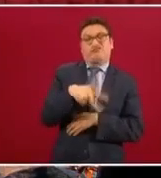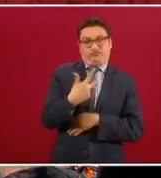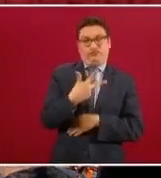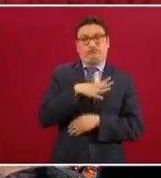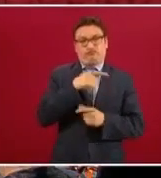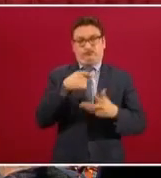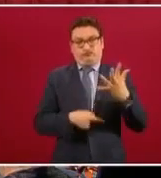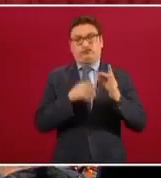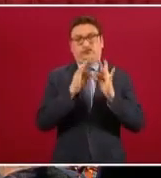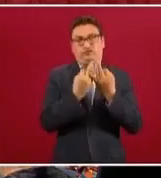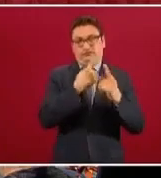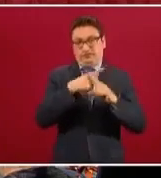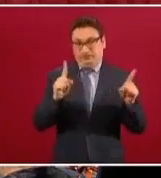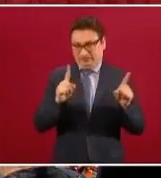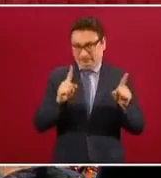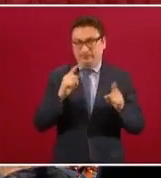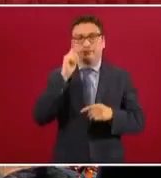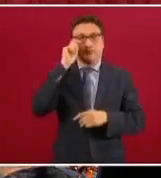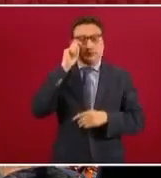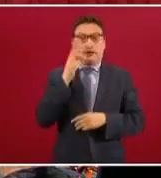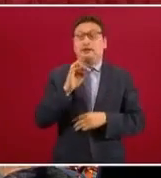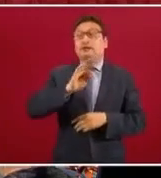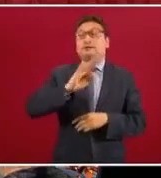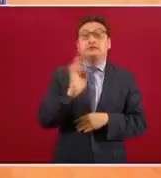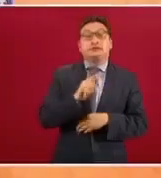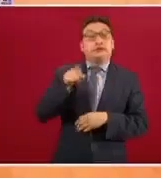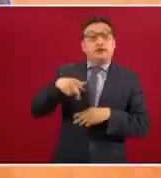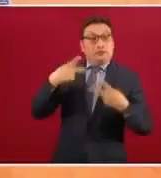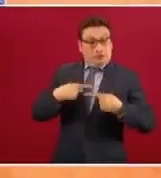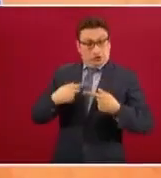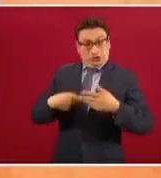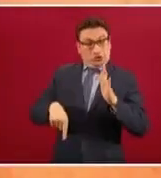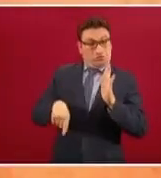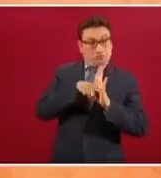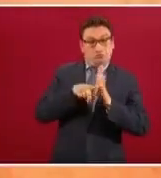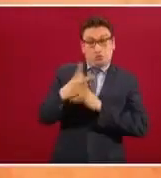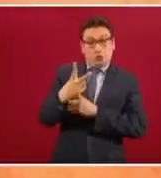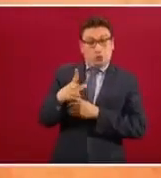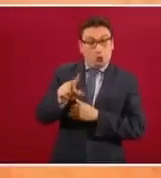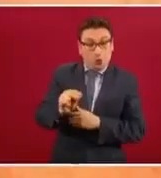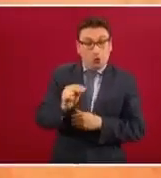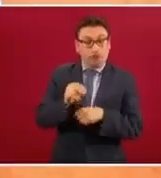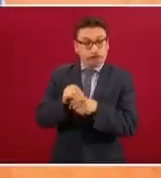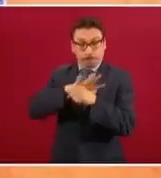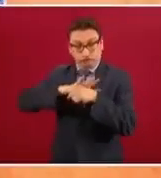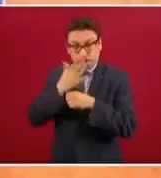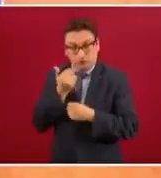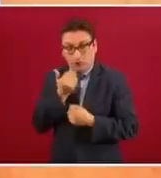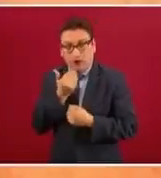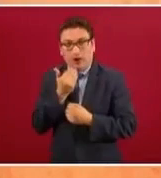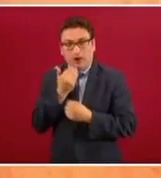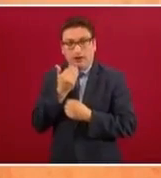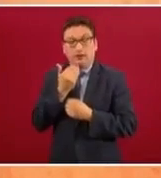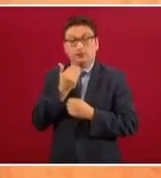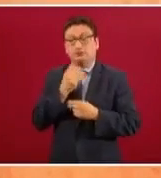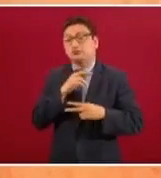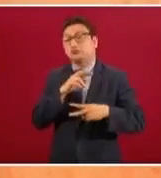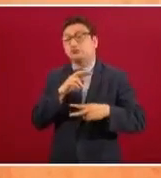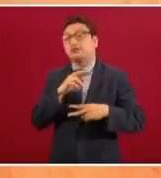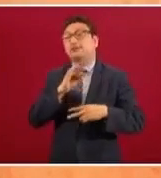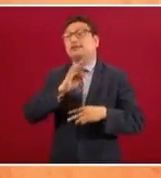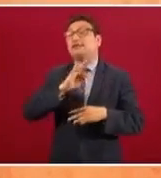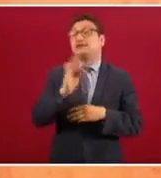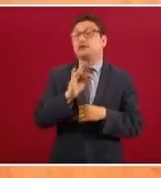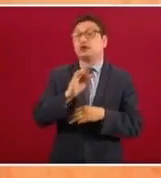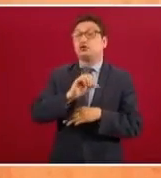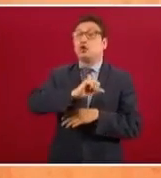virus. Y puede ser que la persona que resulta negativa al nuevo coronavirus resulte positiva a